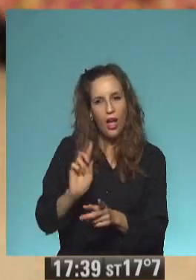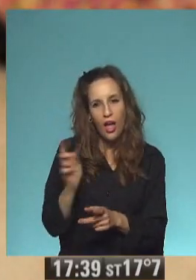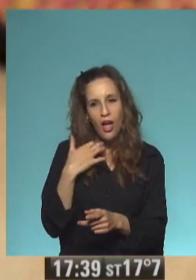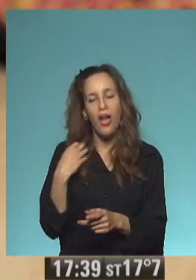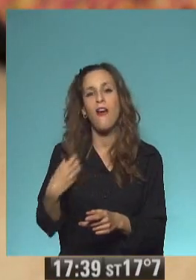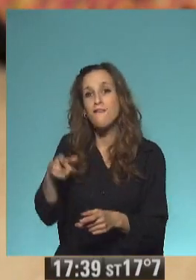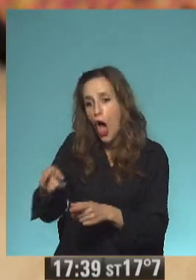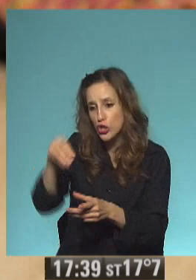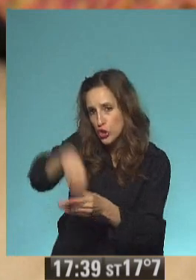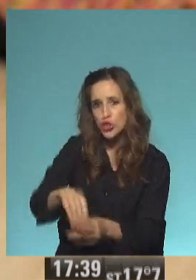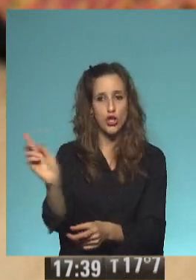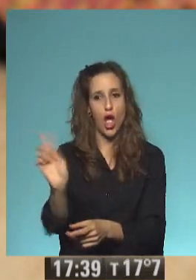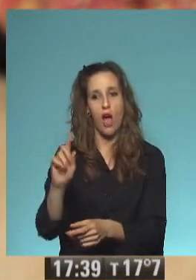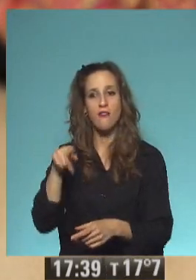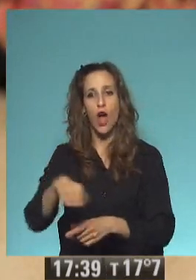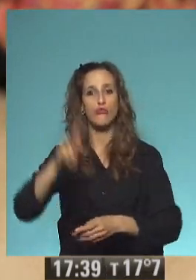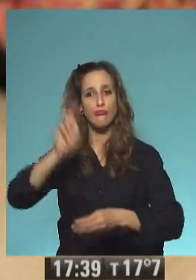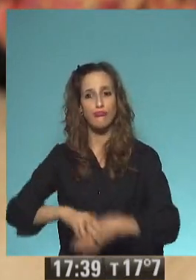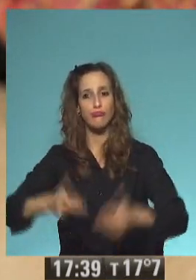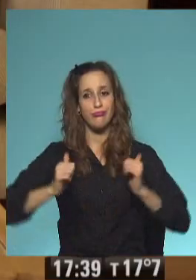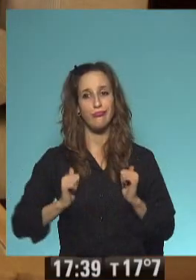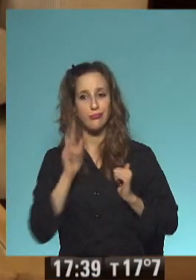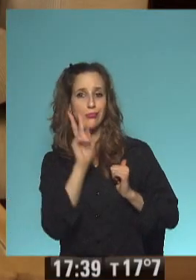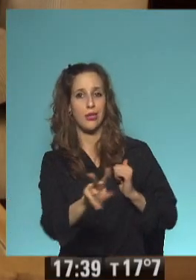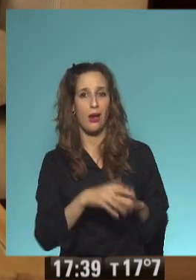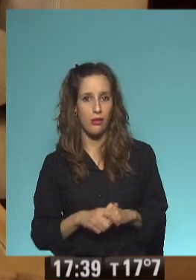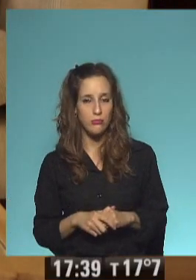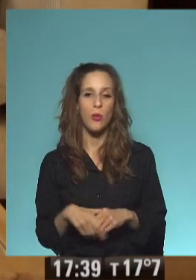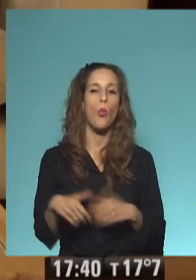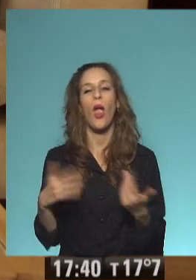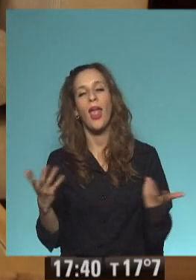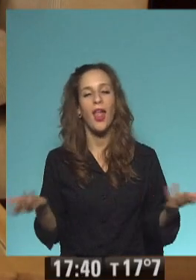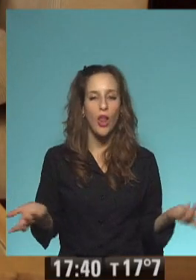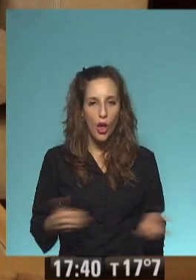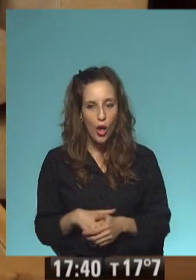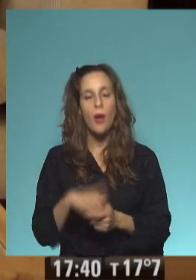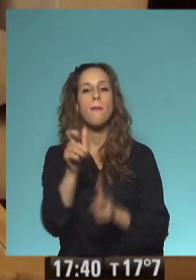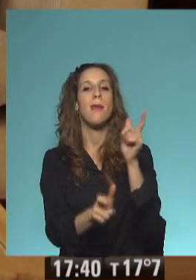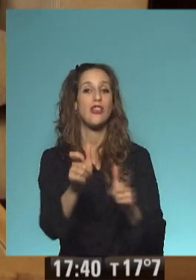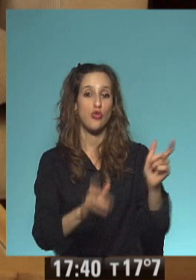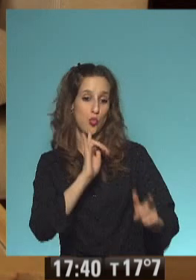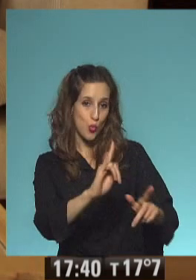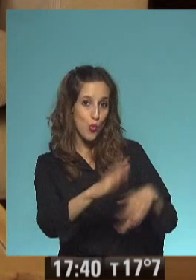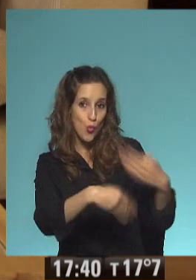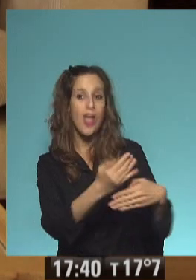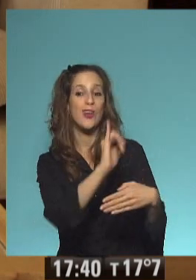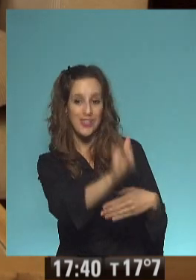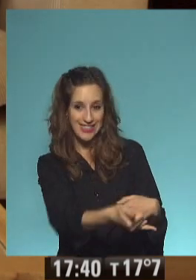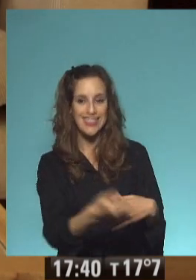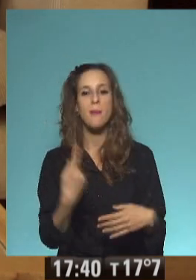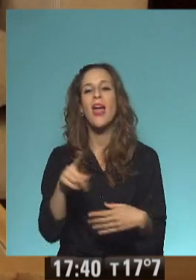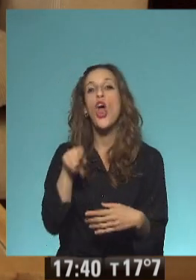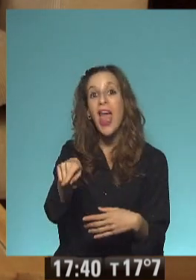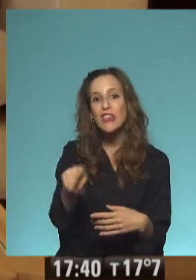jugadores son los que juegan, vos estuviste todo el partido sentado acá. Bueno, los jugadores jugaron. Eso se llama ponerse en